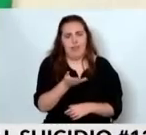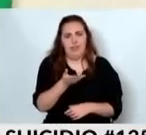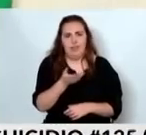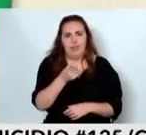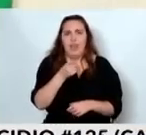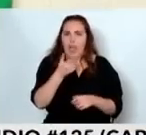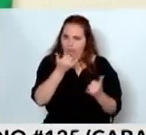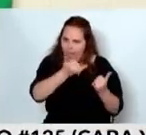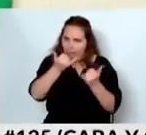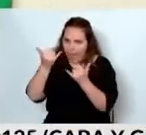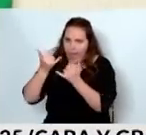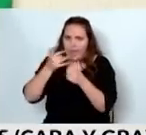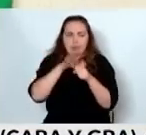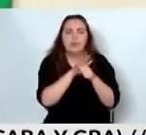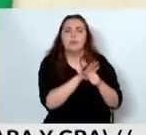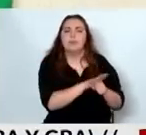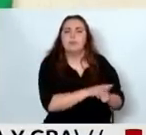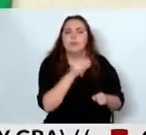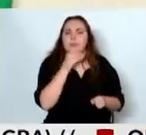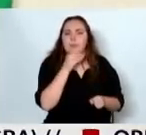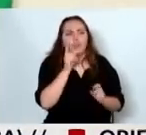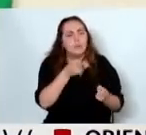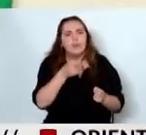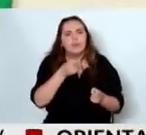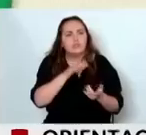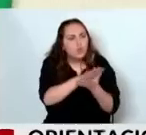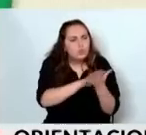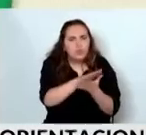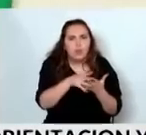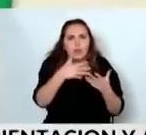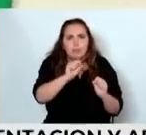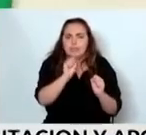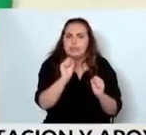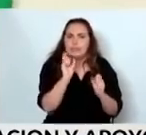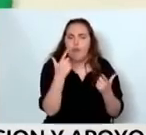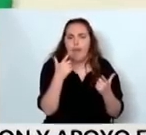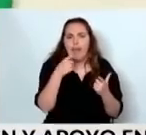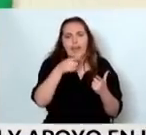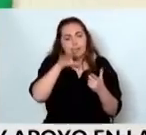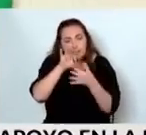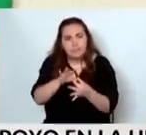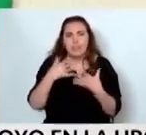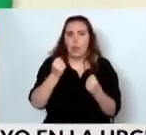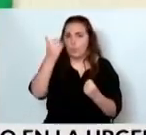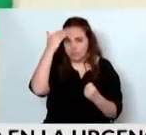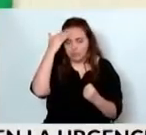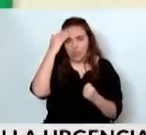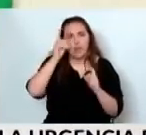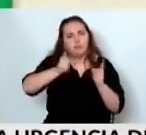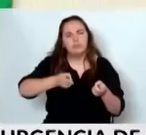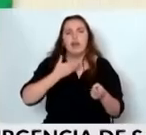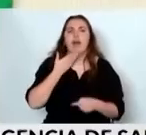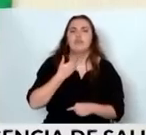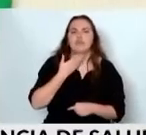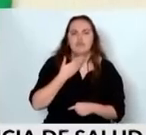está tapando o no se están encontrando las verdaderas razones. Y esto tiene que ver con la salud mental y también tiene que ver con las